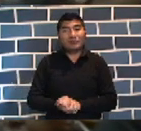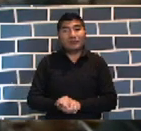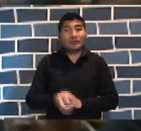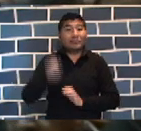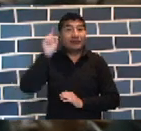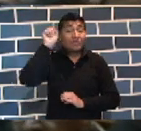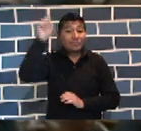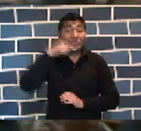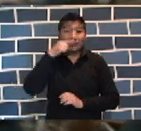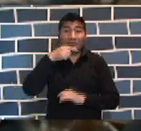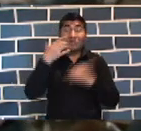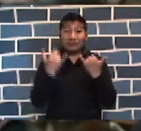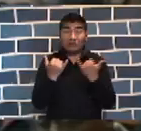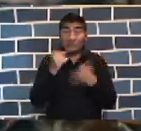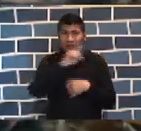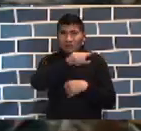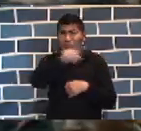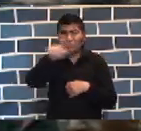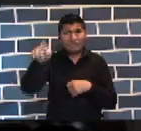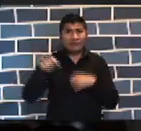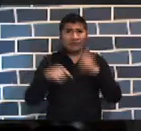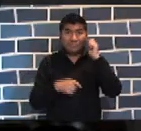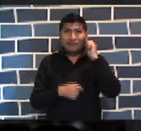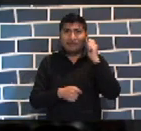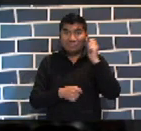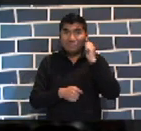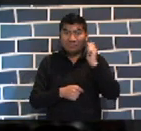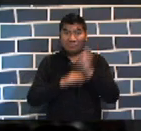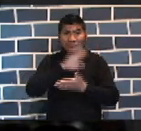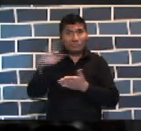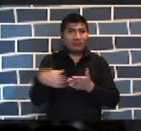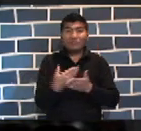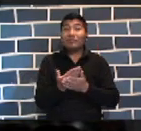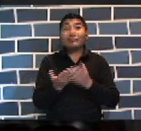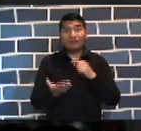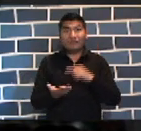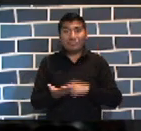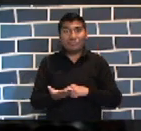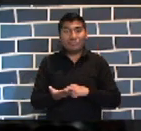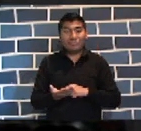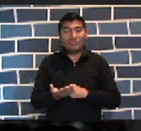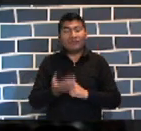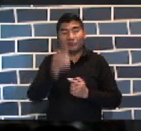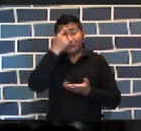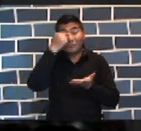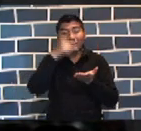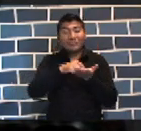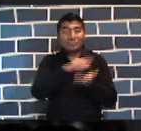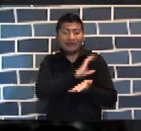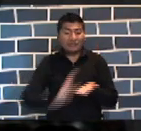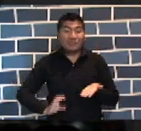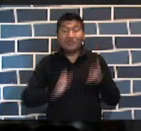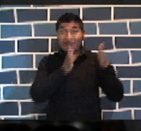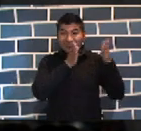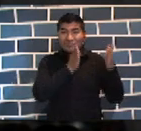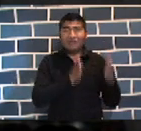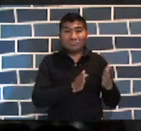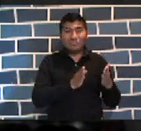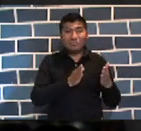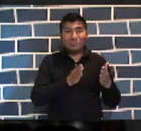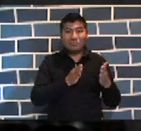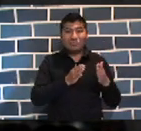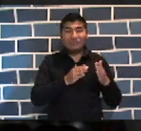Él nos dice hoy: ustedes son testigos de todo esto. Por ello, los cristianos